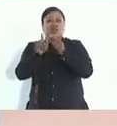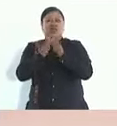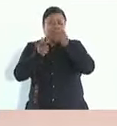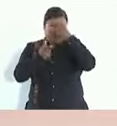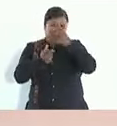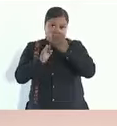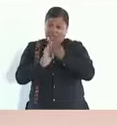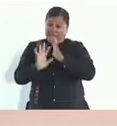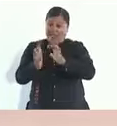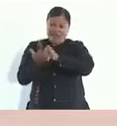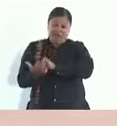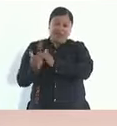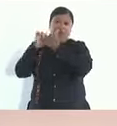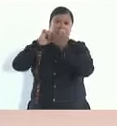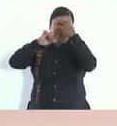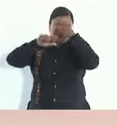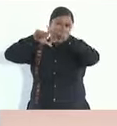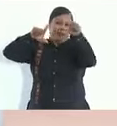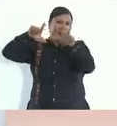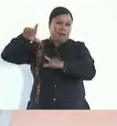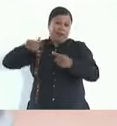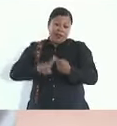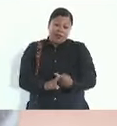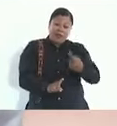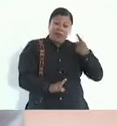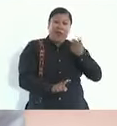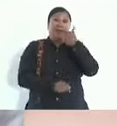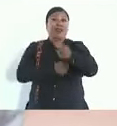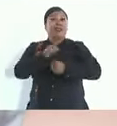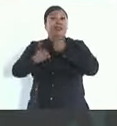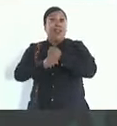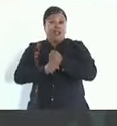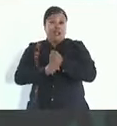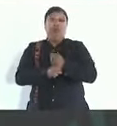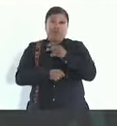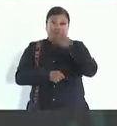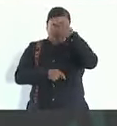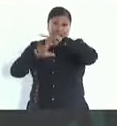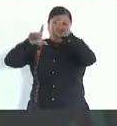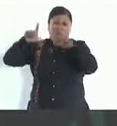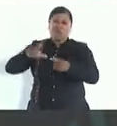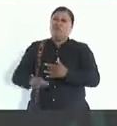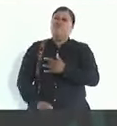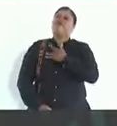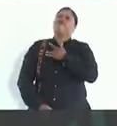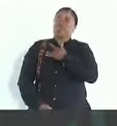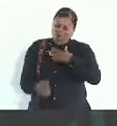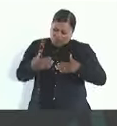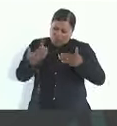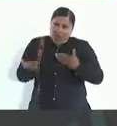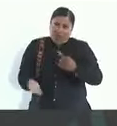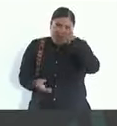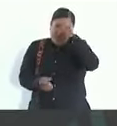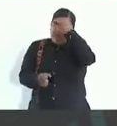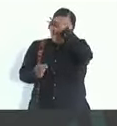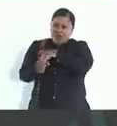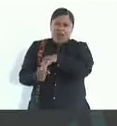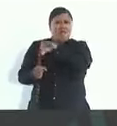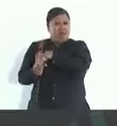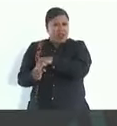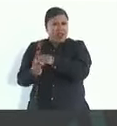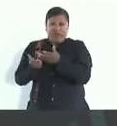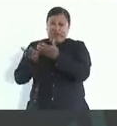transformando a nuestro país. Hace 6 años el pueblo de México le entregó su confianza para recuperar la dignidad